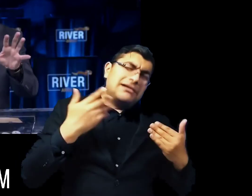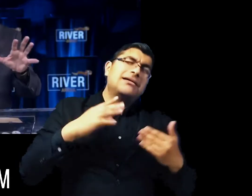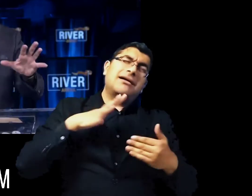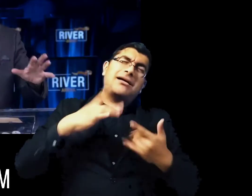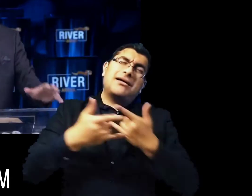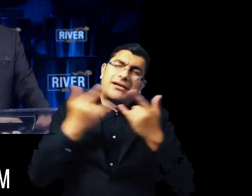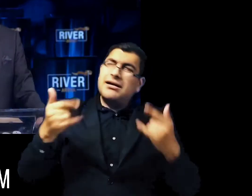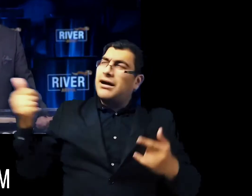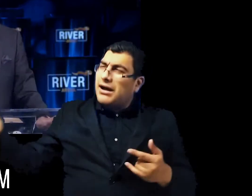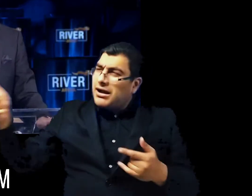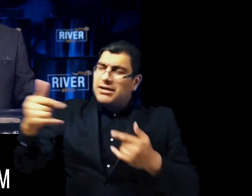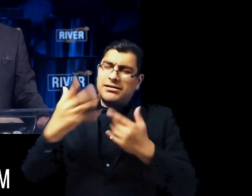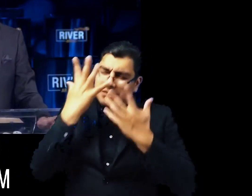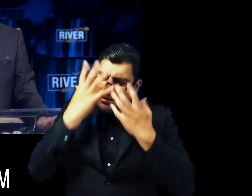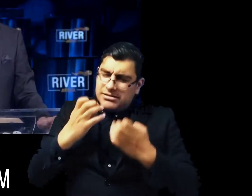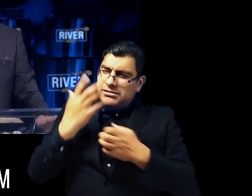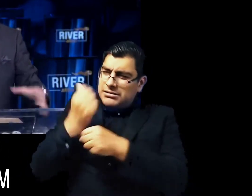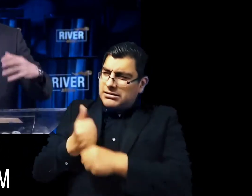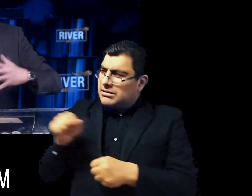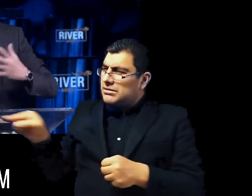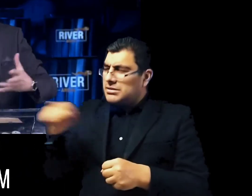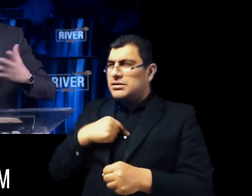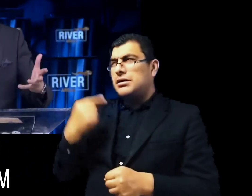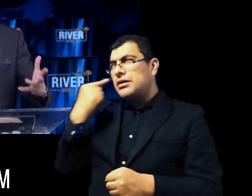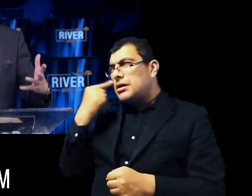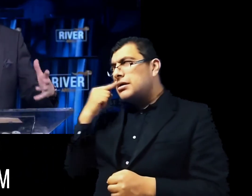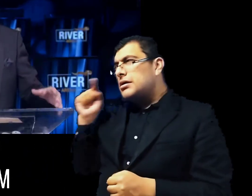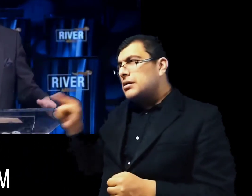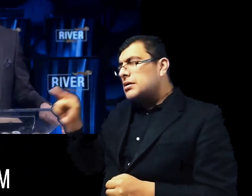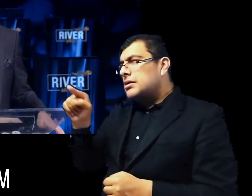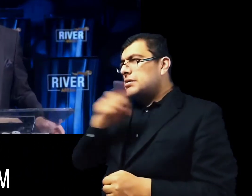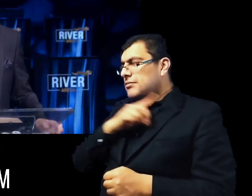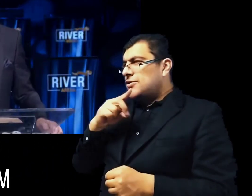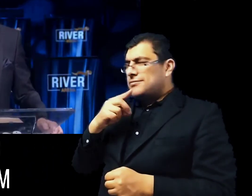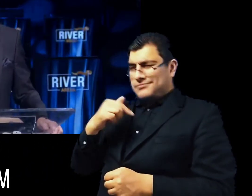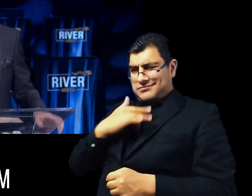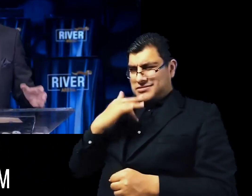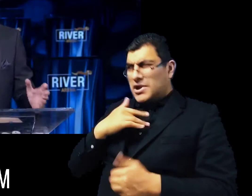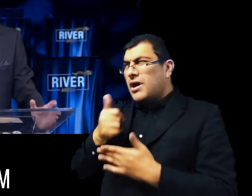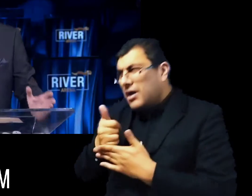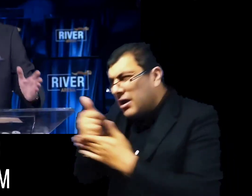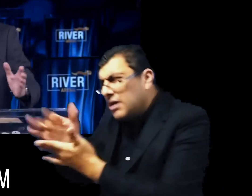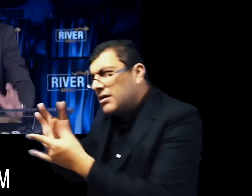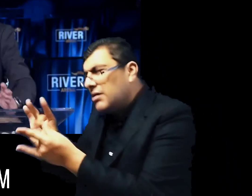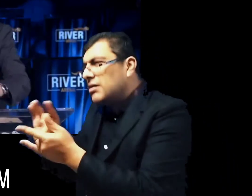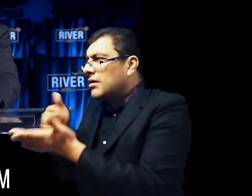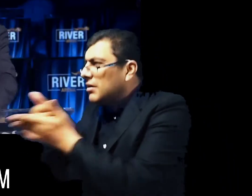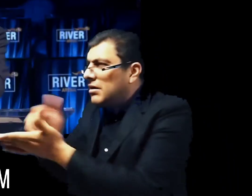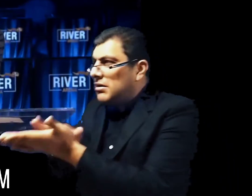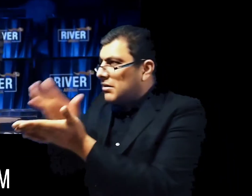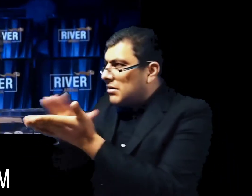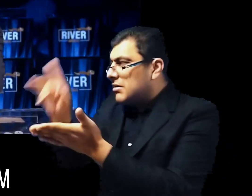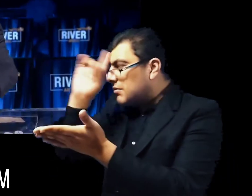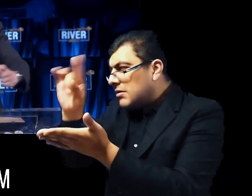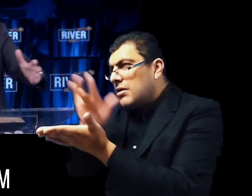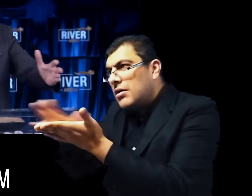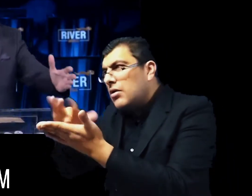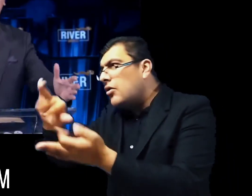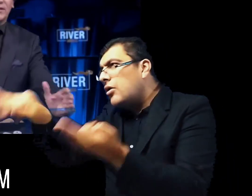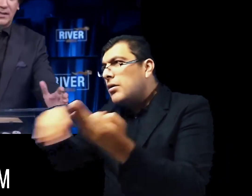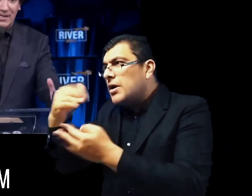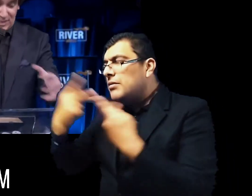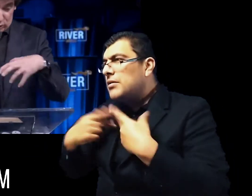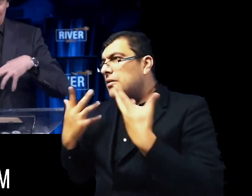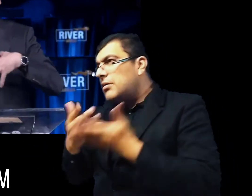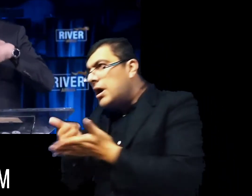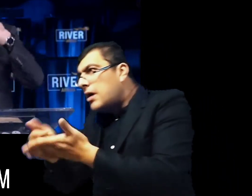ella escuchaba. Y de algún modo ella empezó a ayudarles, a ministrarles. Y a medida que ayudaba y ministraba a otros a lidiar